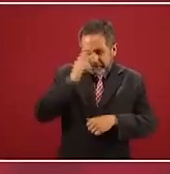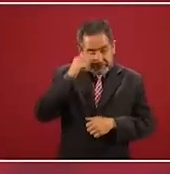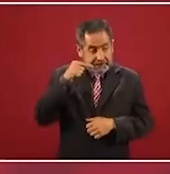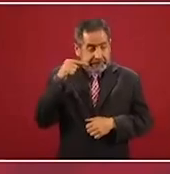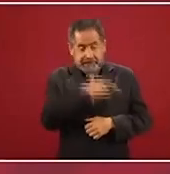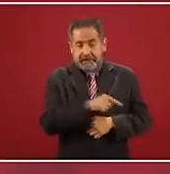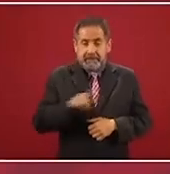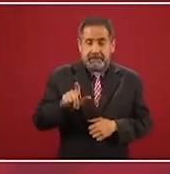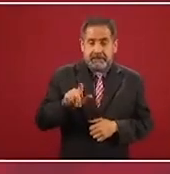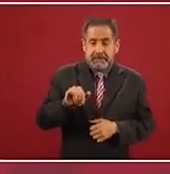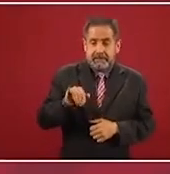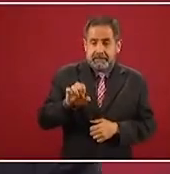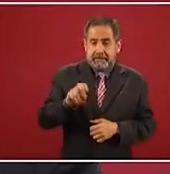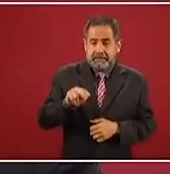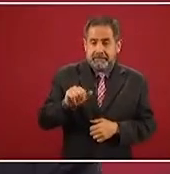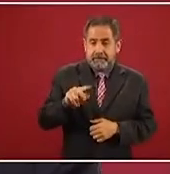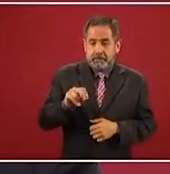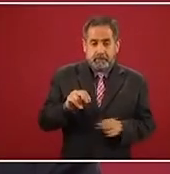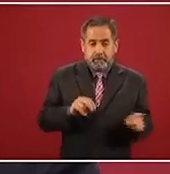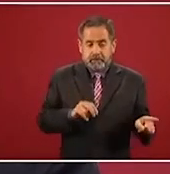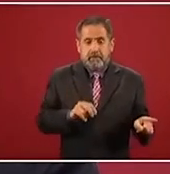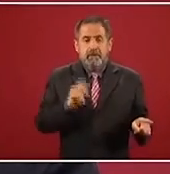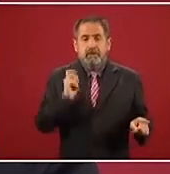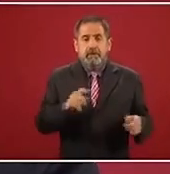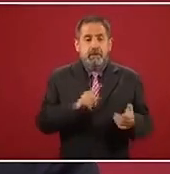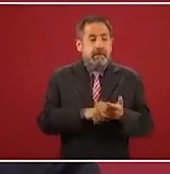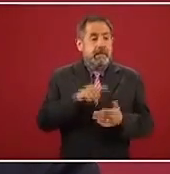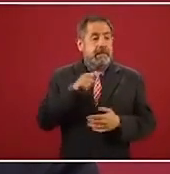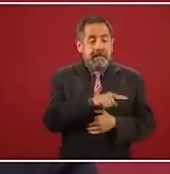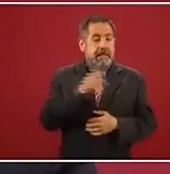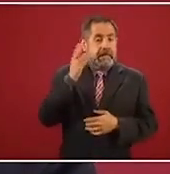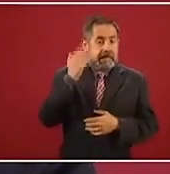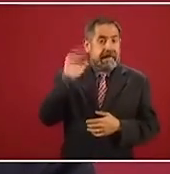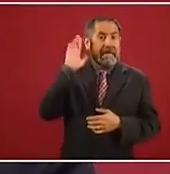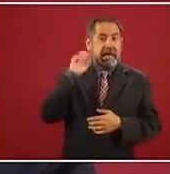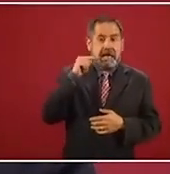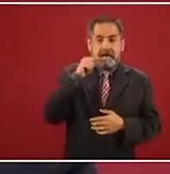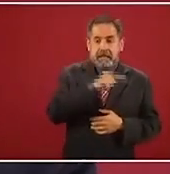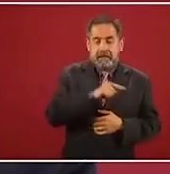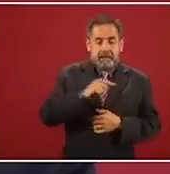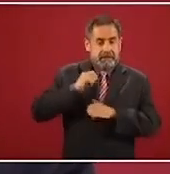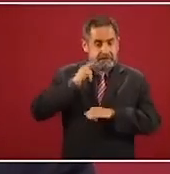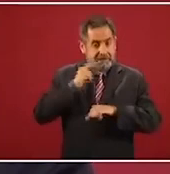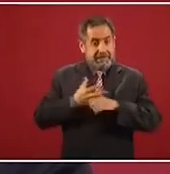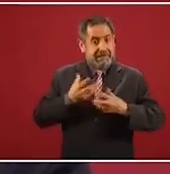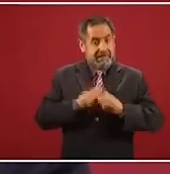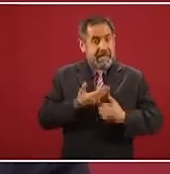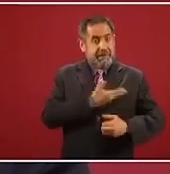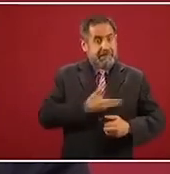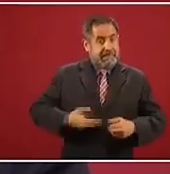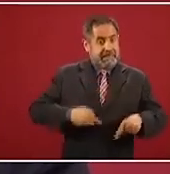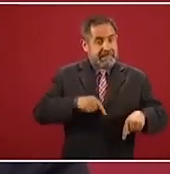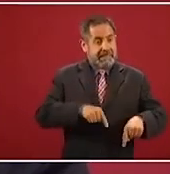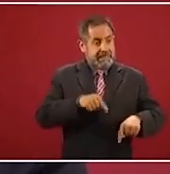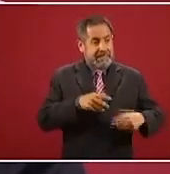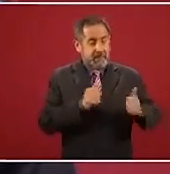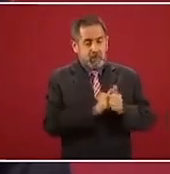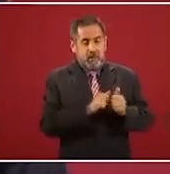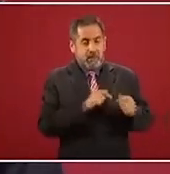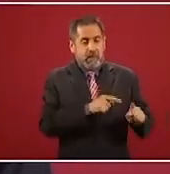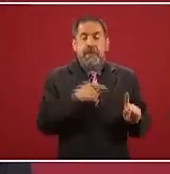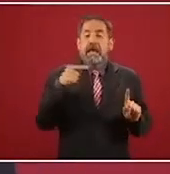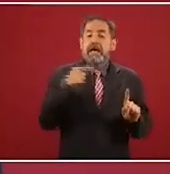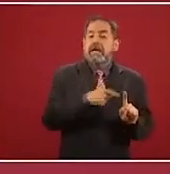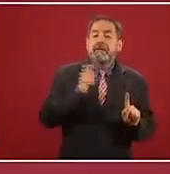Liébano que cuando él estaba en la presidencia se